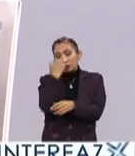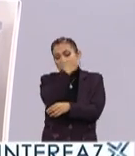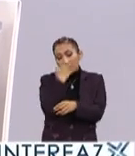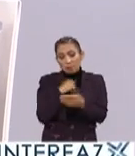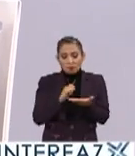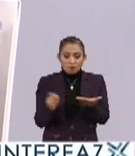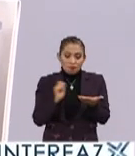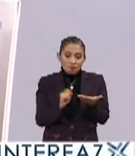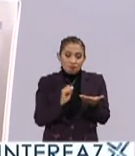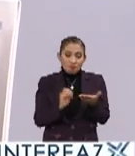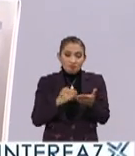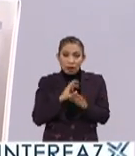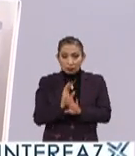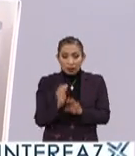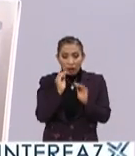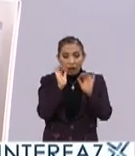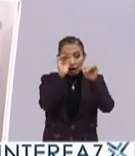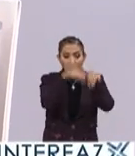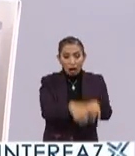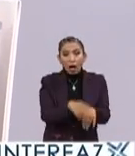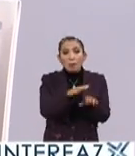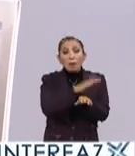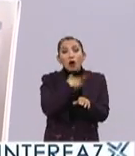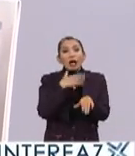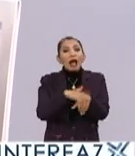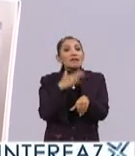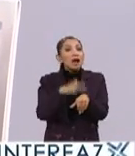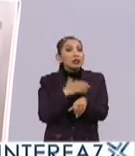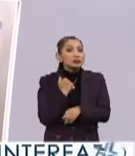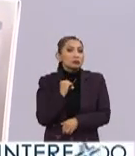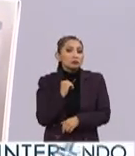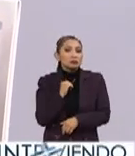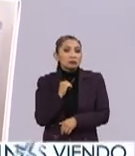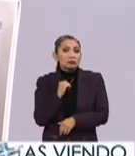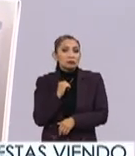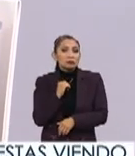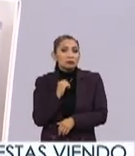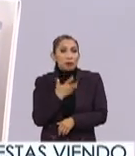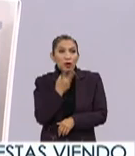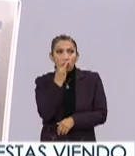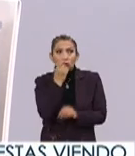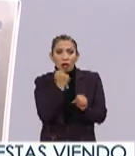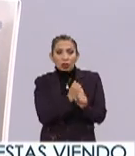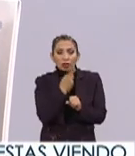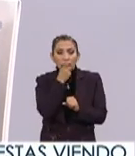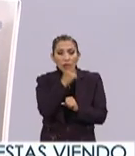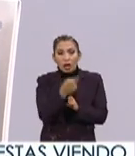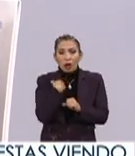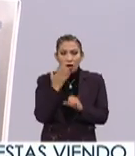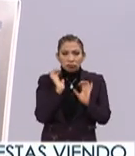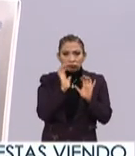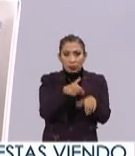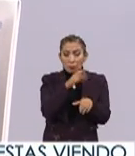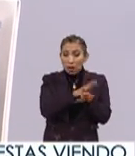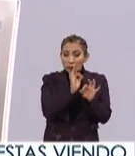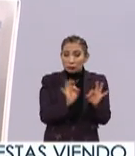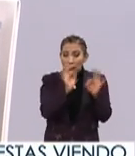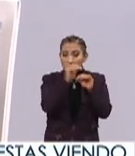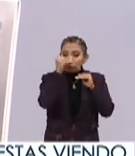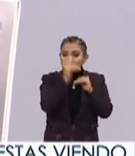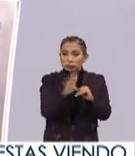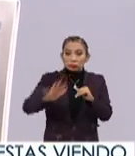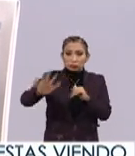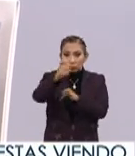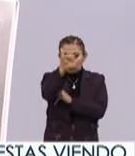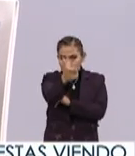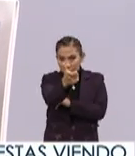examen. Una vez que ingresa, el ingreso es por calificación. Tuvimos 2 años donde dijimos el ingreso es principalmente la